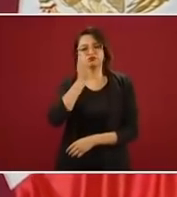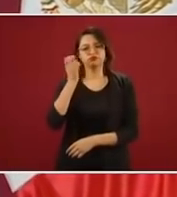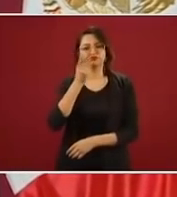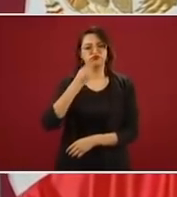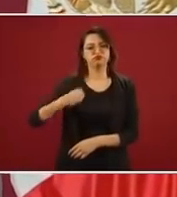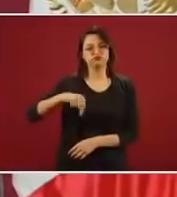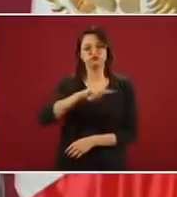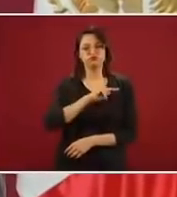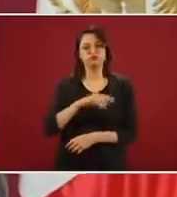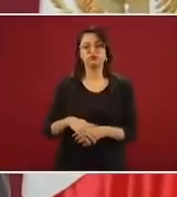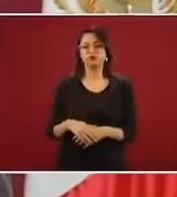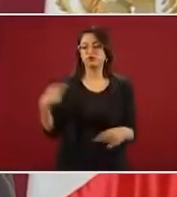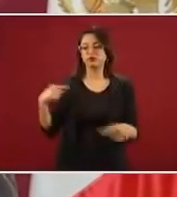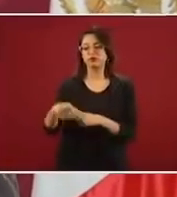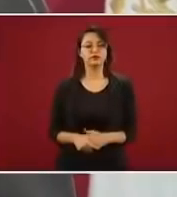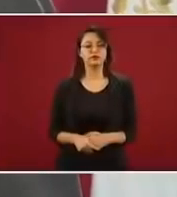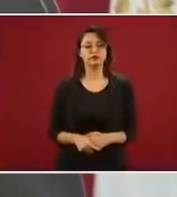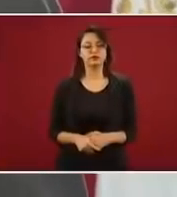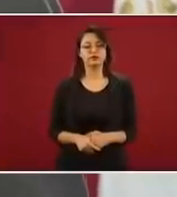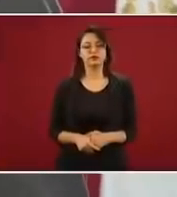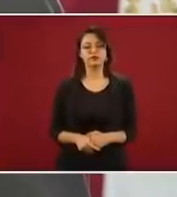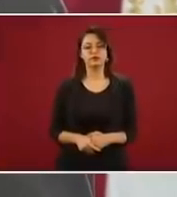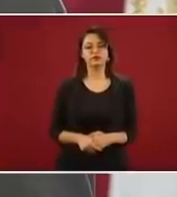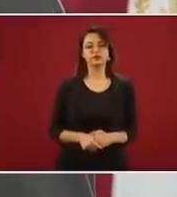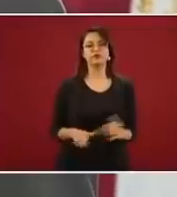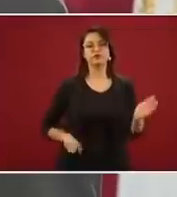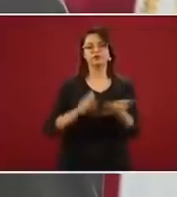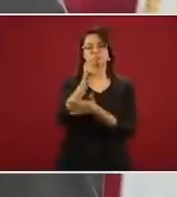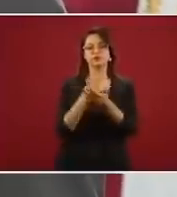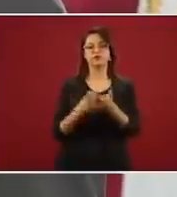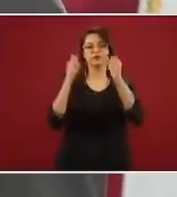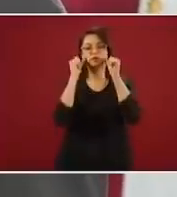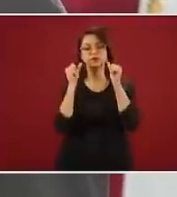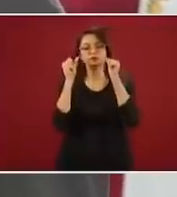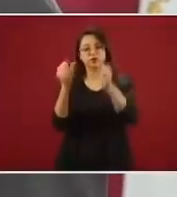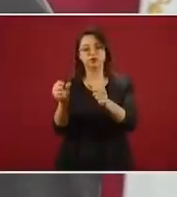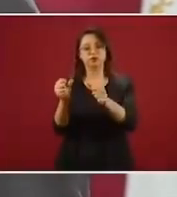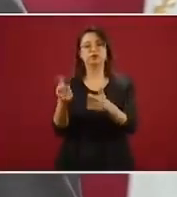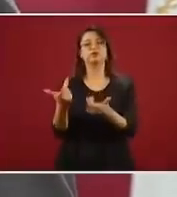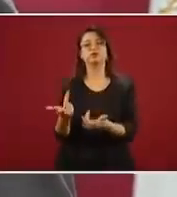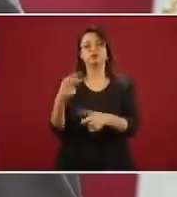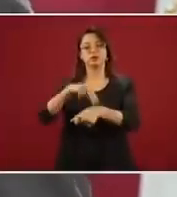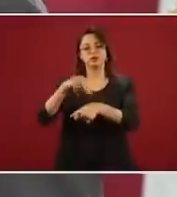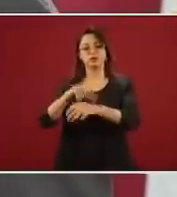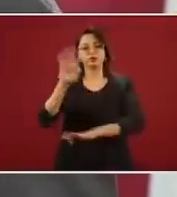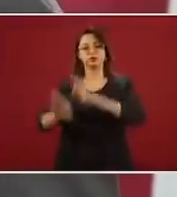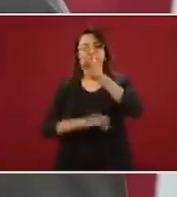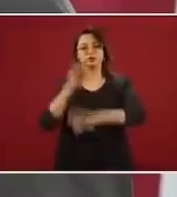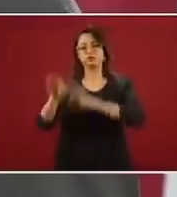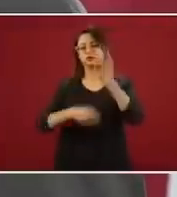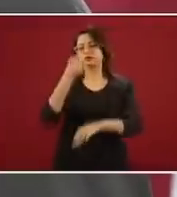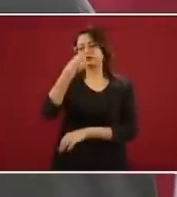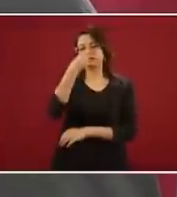este año 22,000 millones. El programa Atención Médica y Medicamentos Gratuitos, este